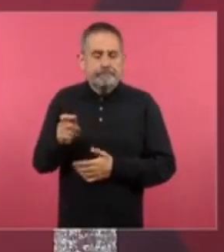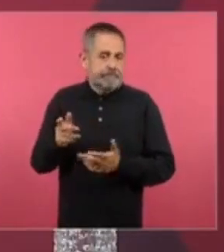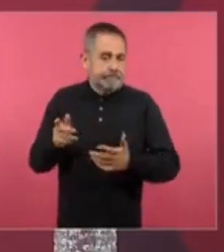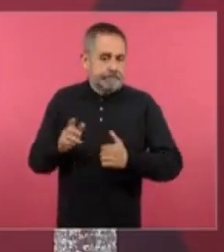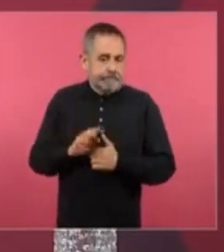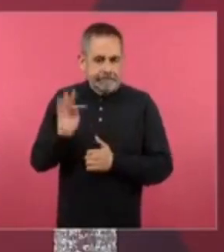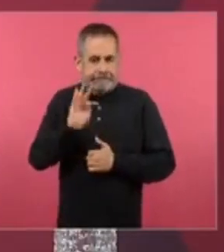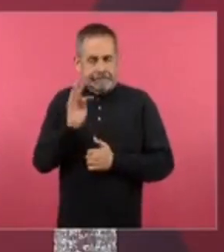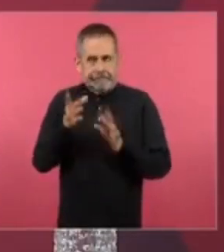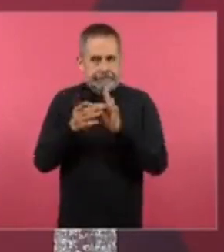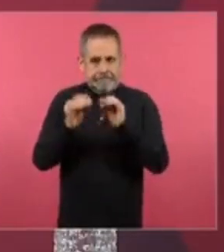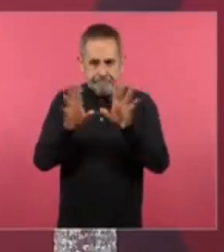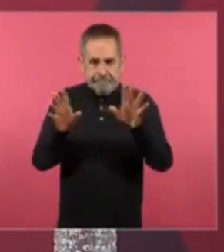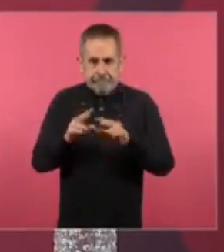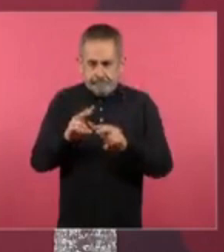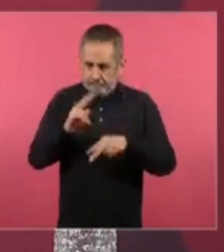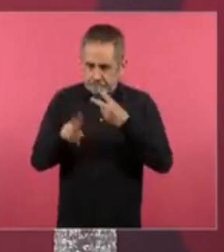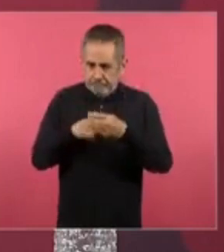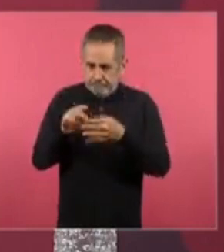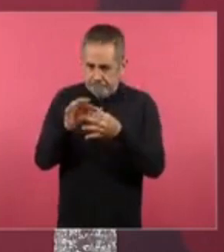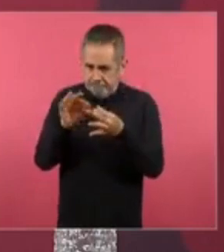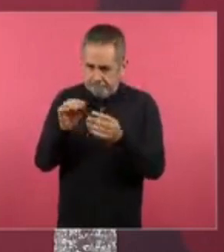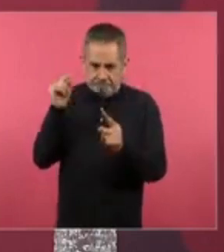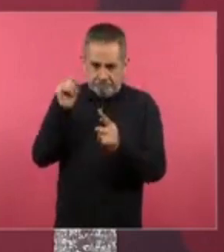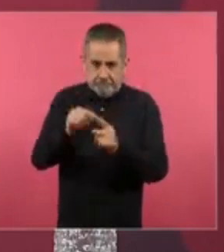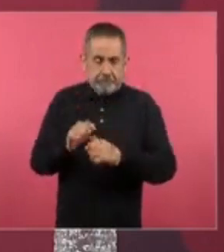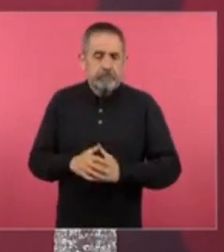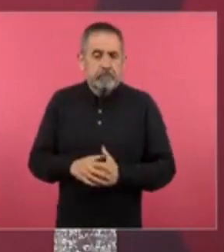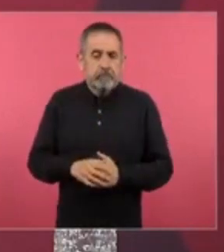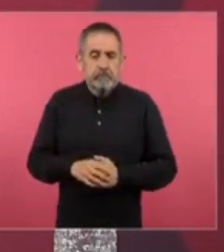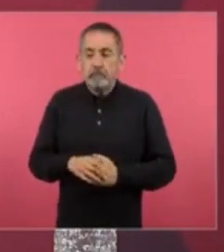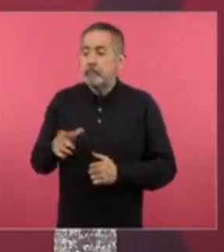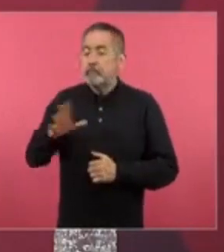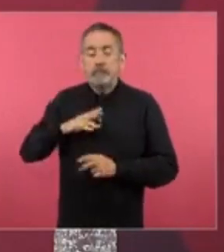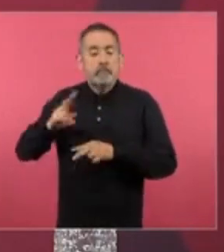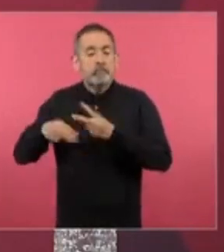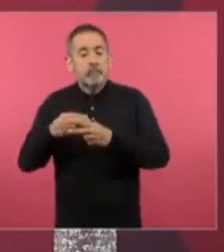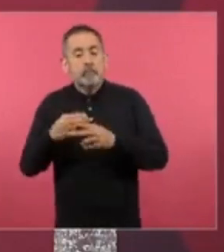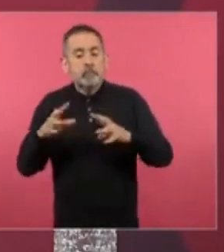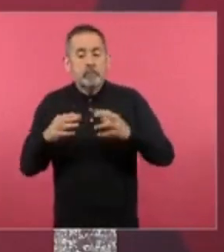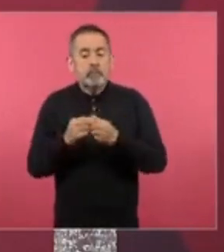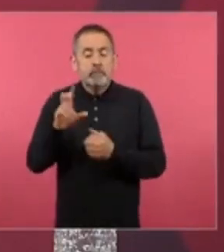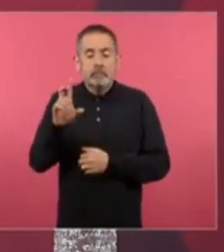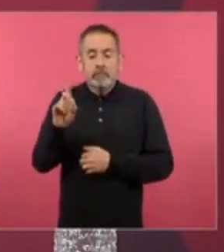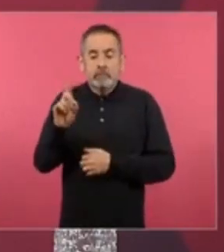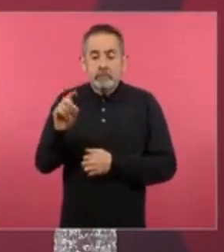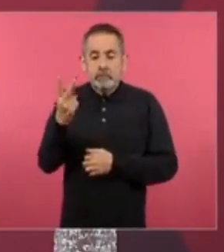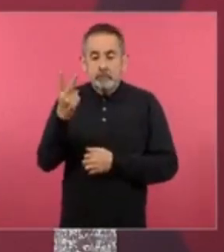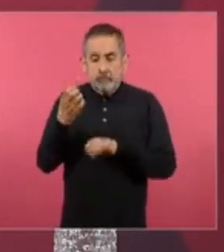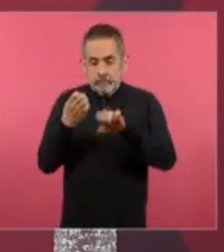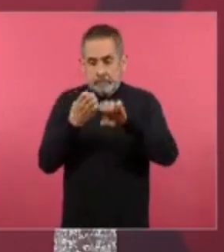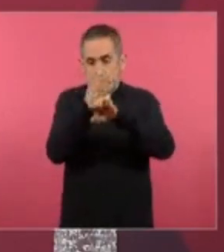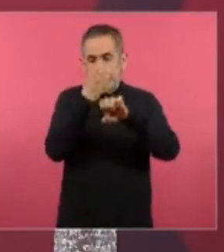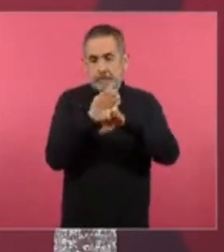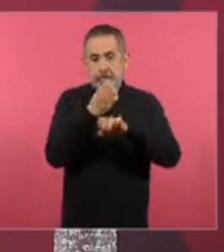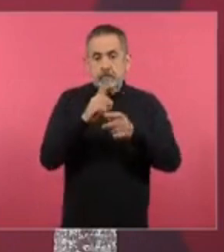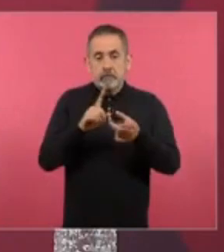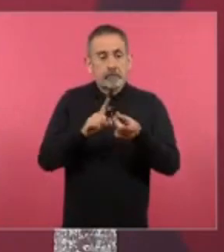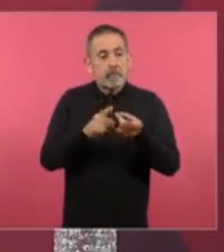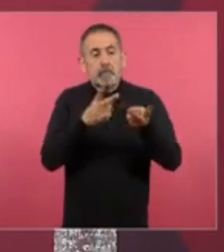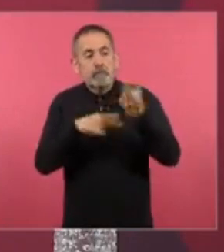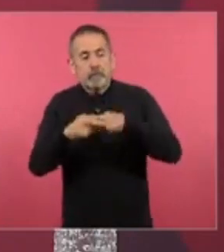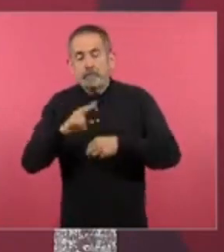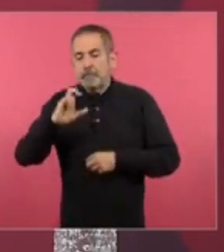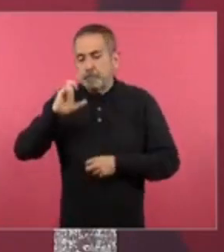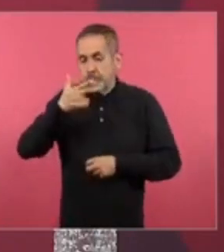quizás no fui clara y puedo precisarlo ahorita. Estuvieron presentes 31 estados. Quien no estuvo presente fue